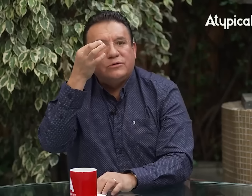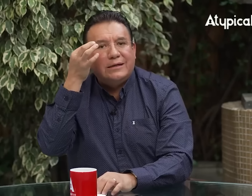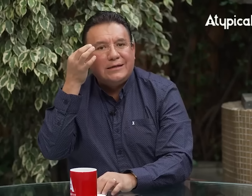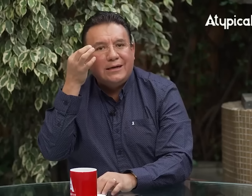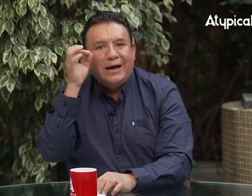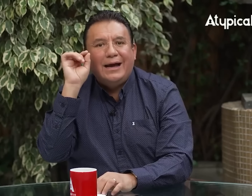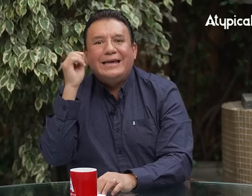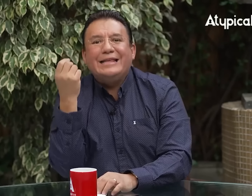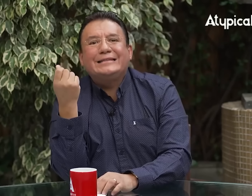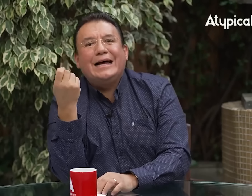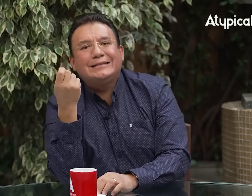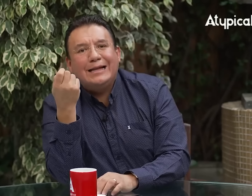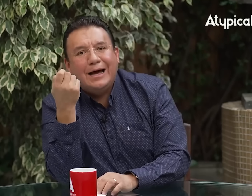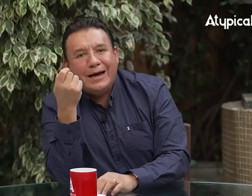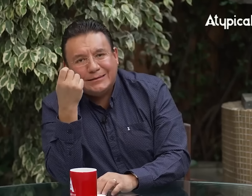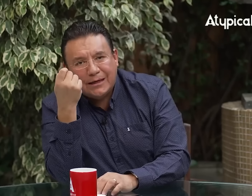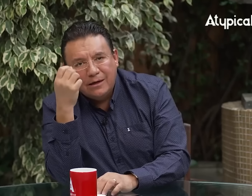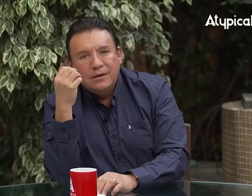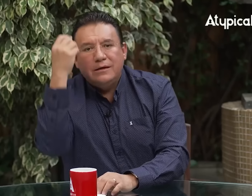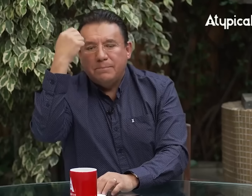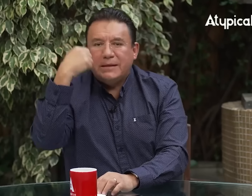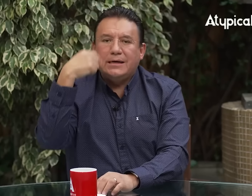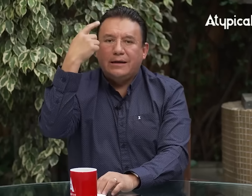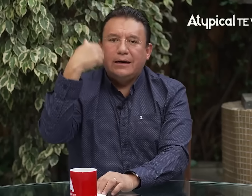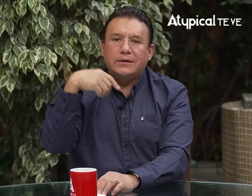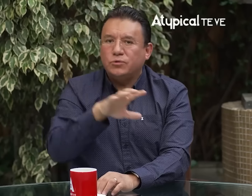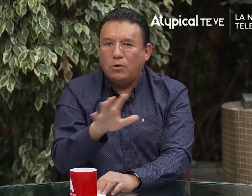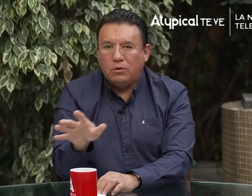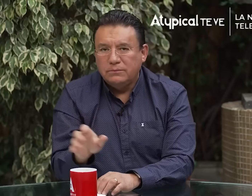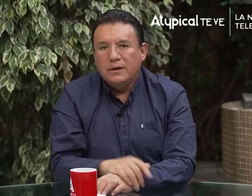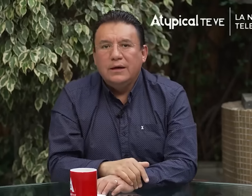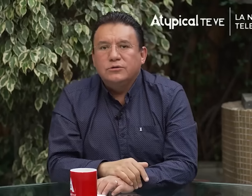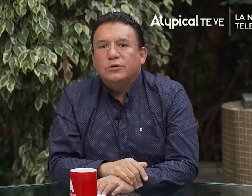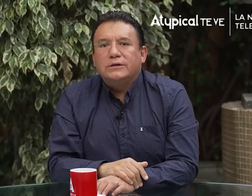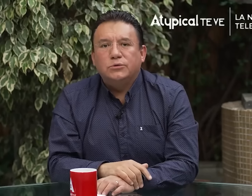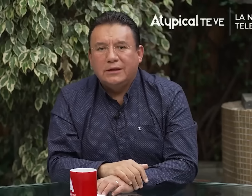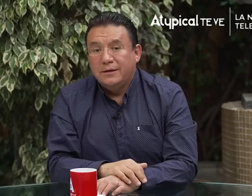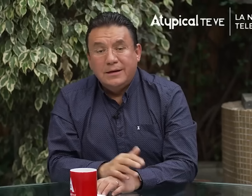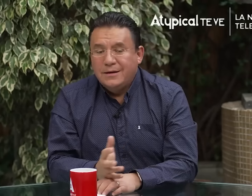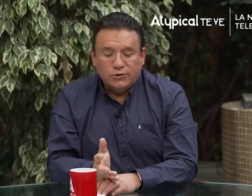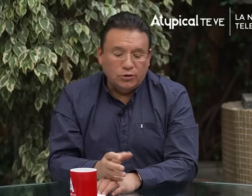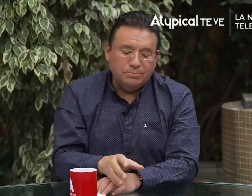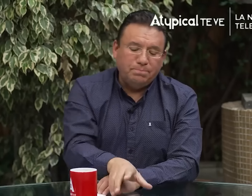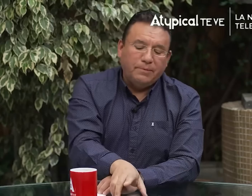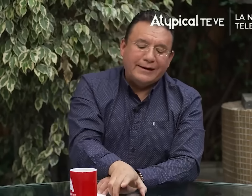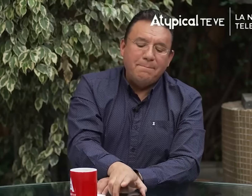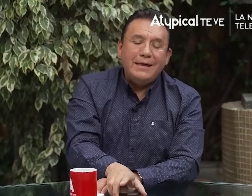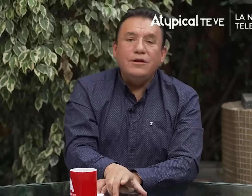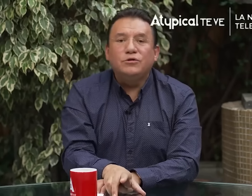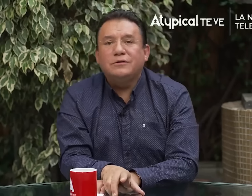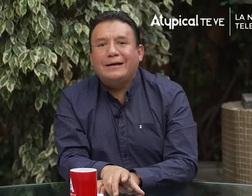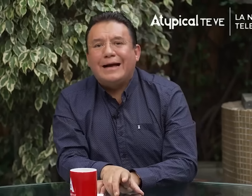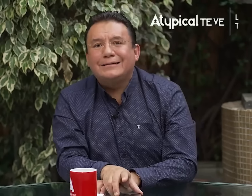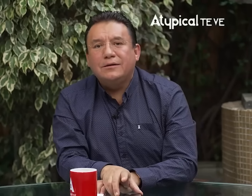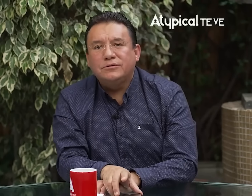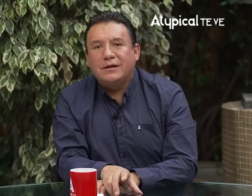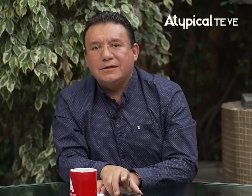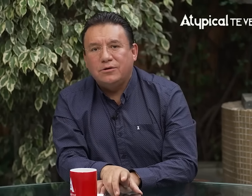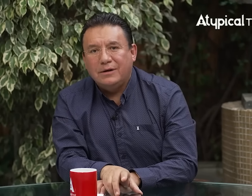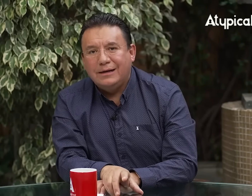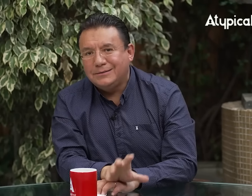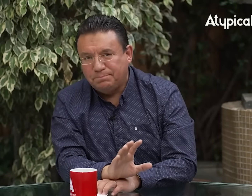esa sustancia llega y deshace la grasa y empieza a drenar su ojo. Eso es lo que sucede. Son remedios